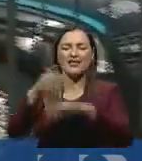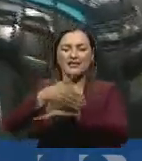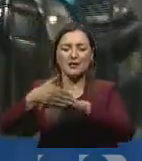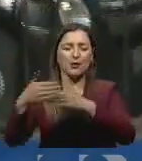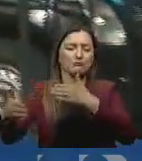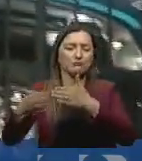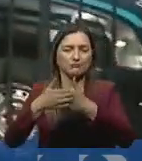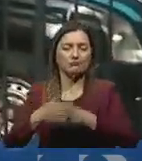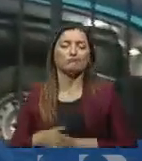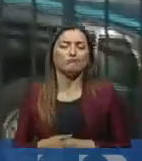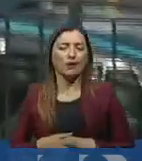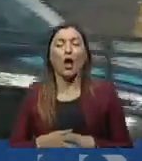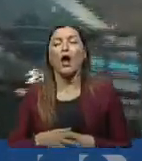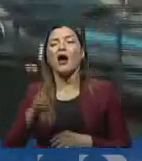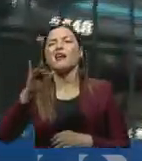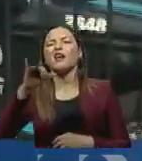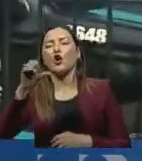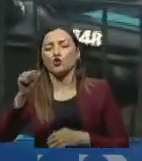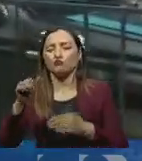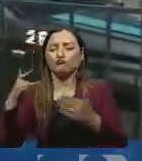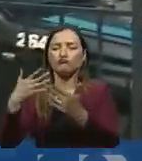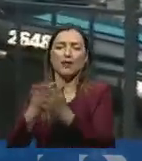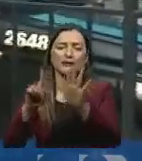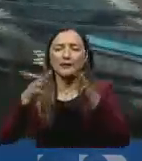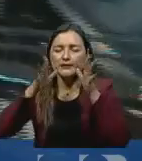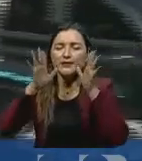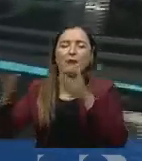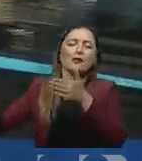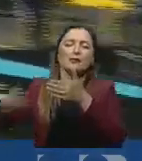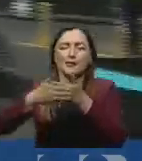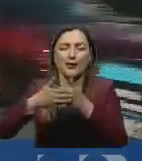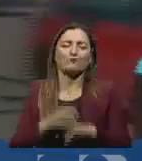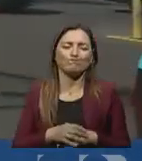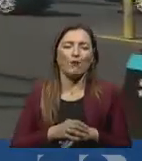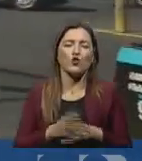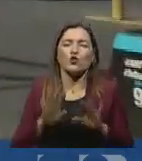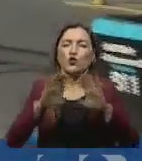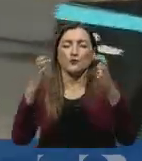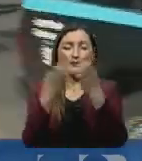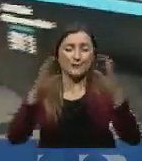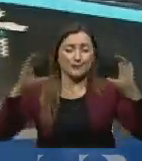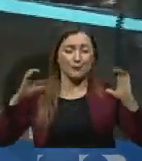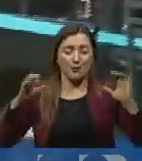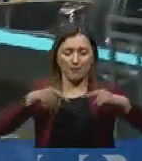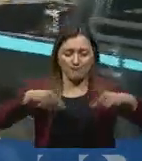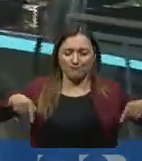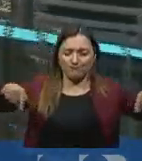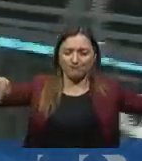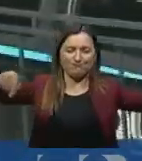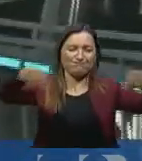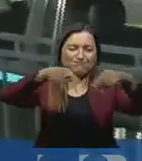José Correa hasta le Eloy Alfaro se encuentran totalmente cerrado lo que es el perímetro de estadio olímpico atahualpa ahora estos cierres